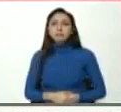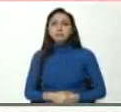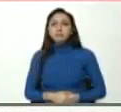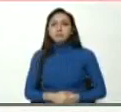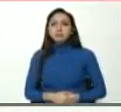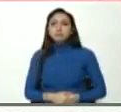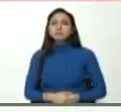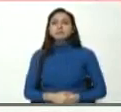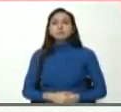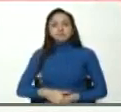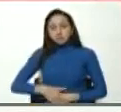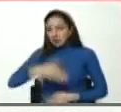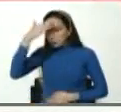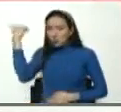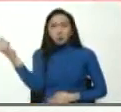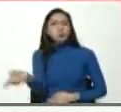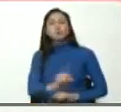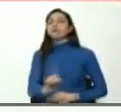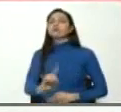inolvidable